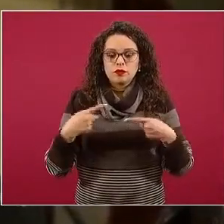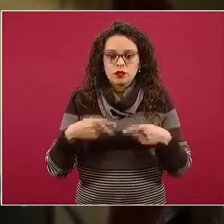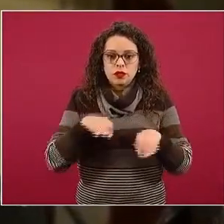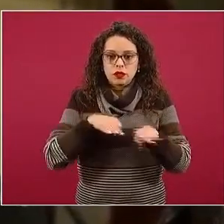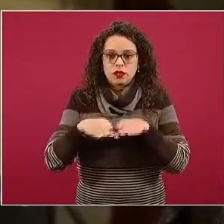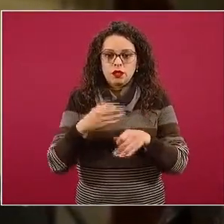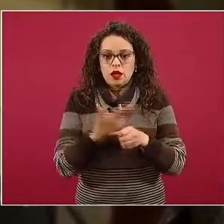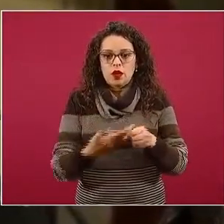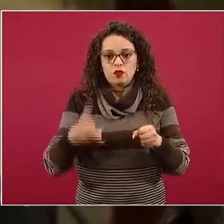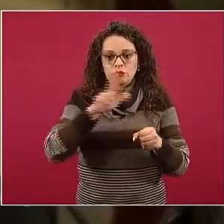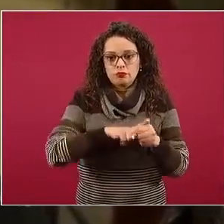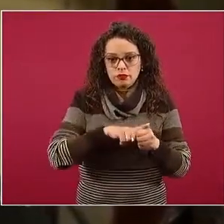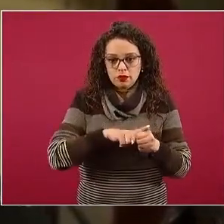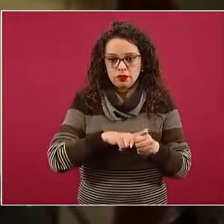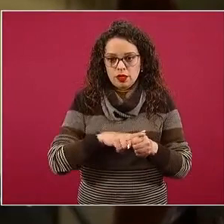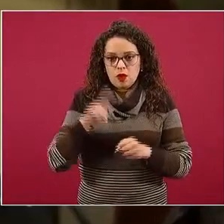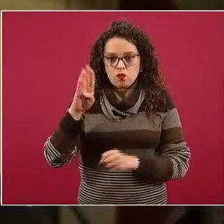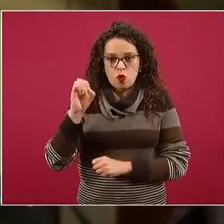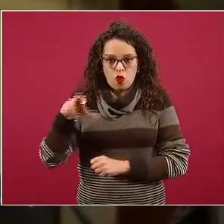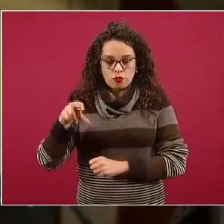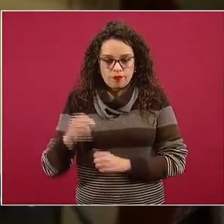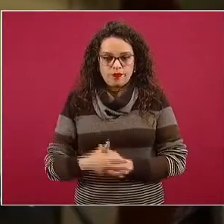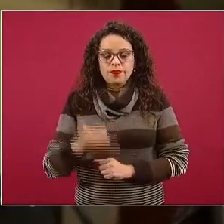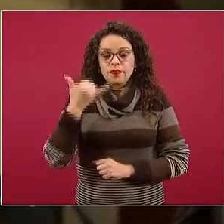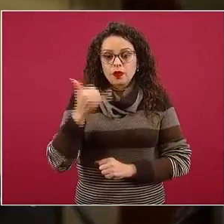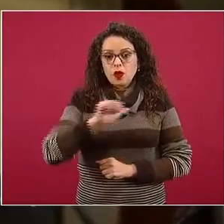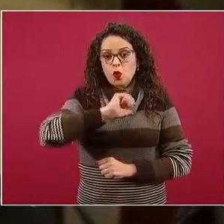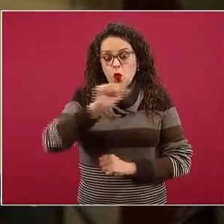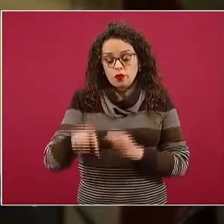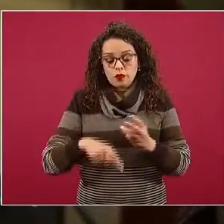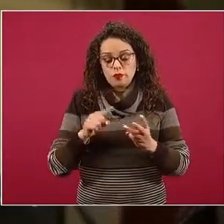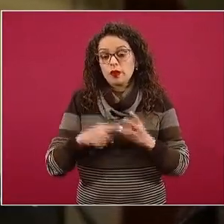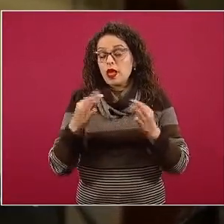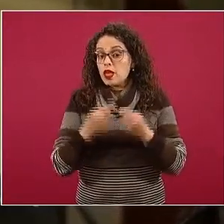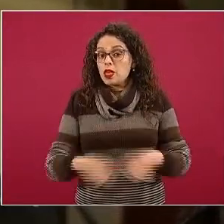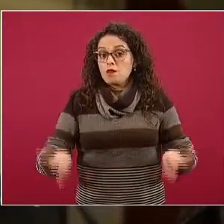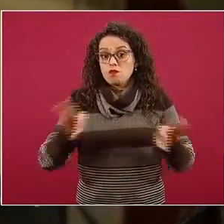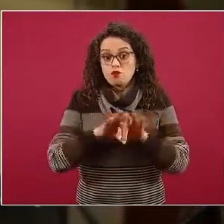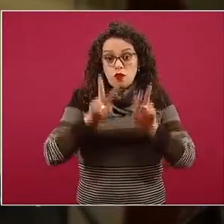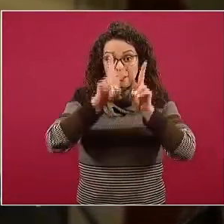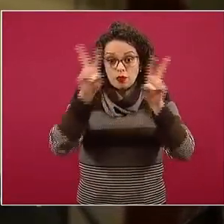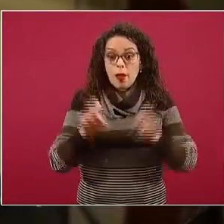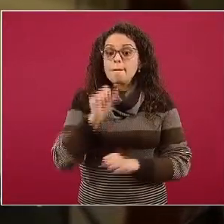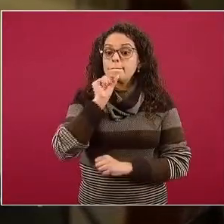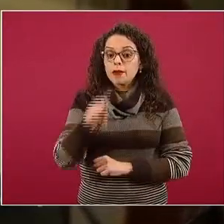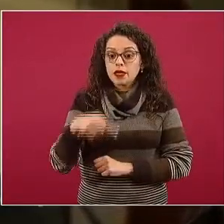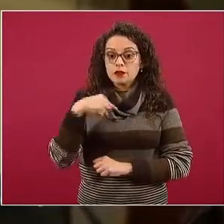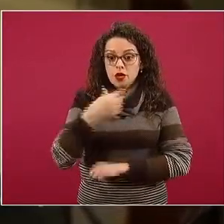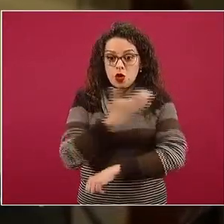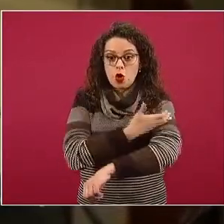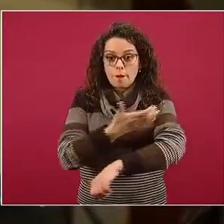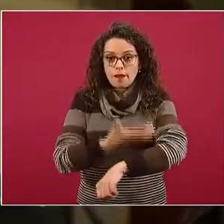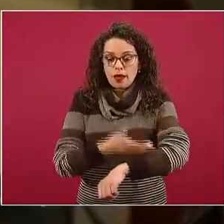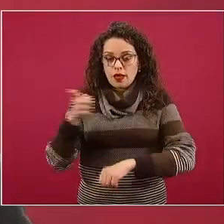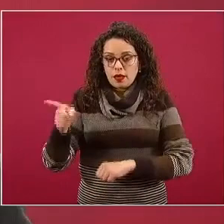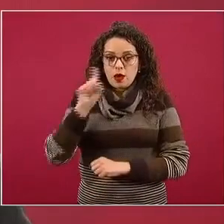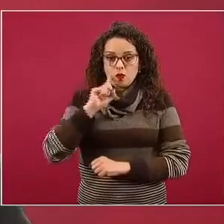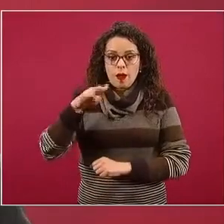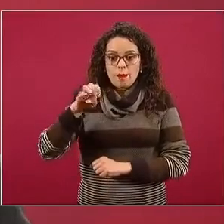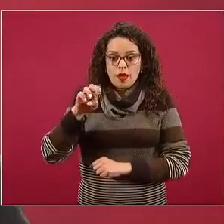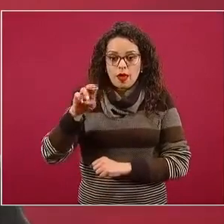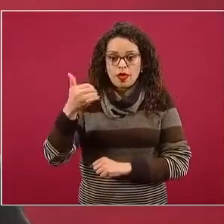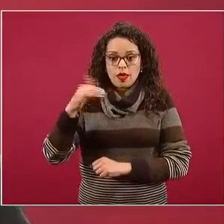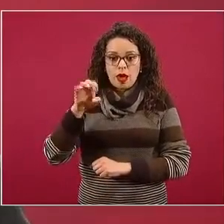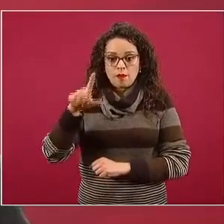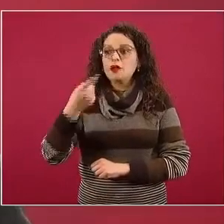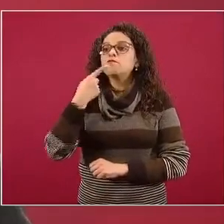línea. También me gustaría tocar un tema importantísimo que también mi compañera Meme Yamel denunció